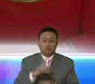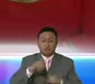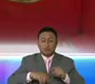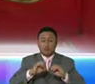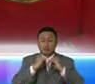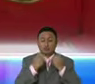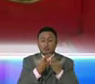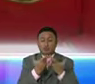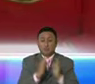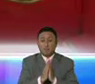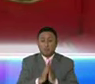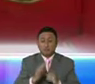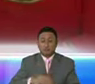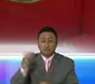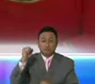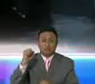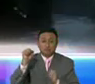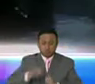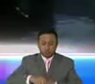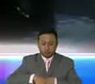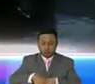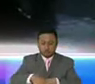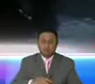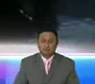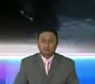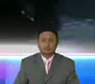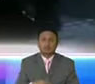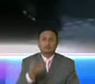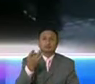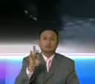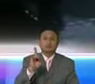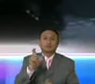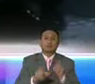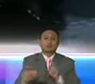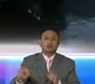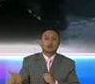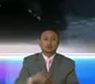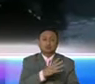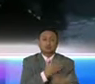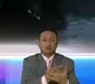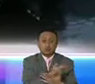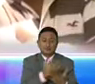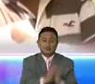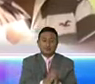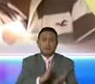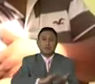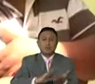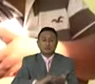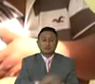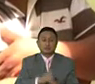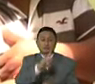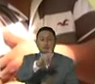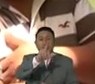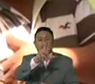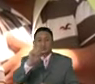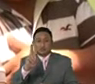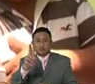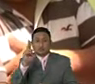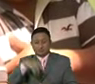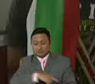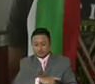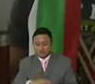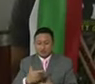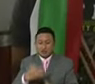organizaciones que reclamaban derechos con movilizaciones. Son 18 sentenciados que buscan el indulto y 132 la amnistía en el